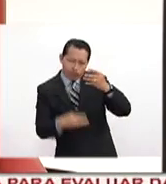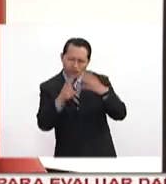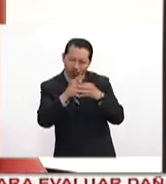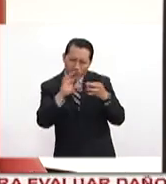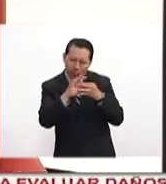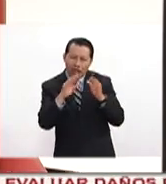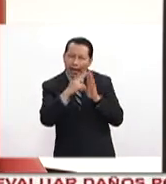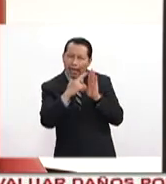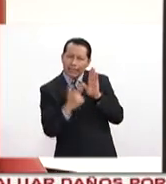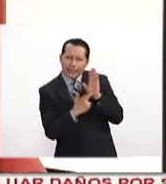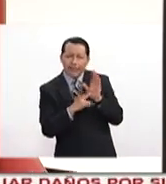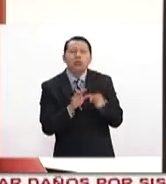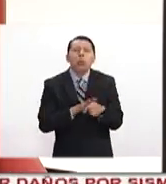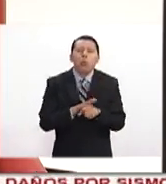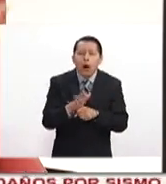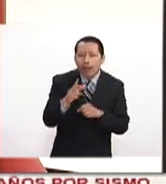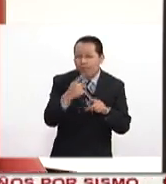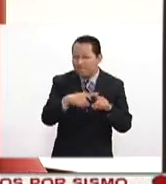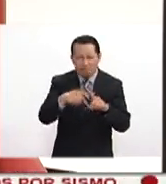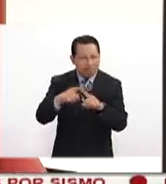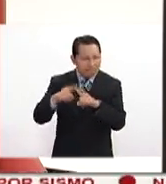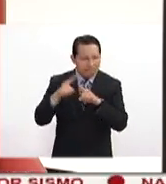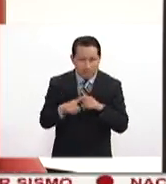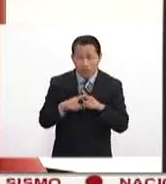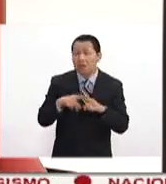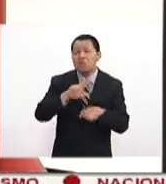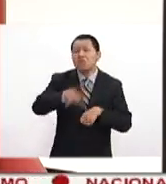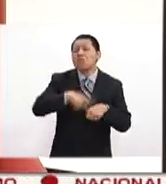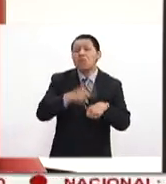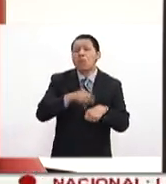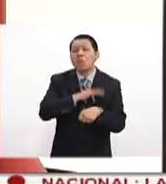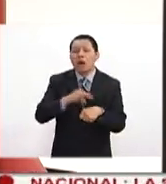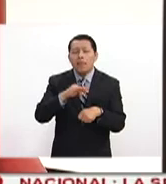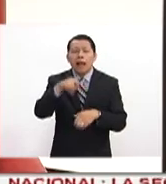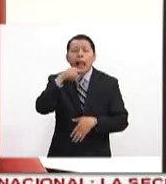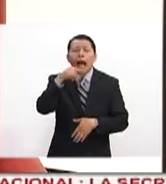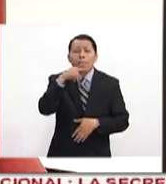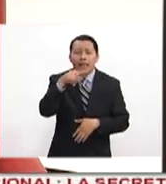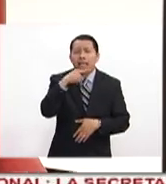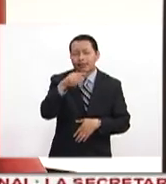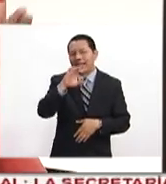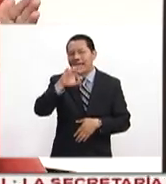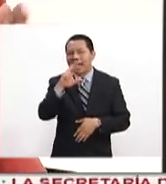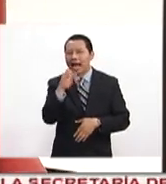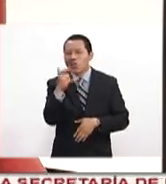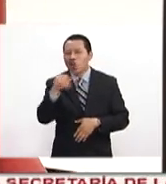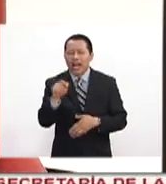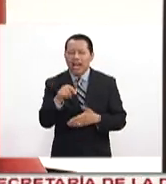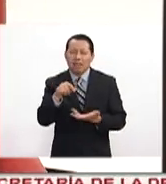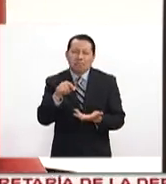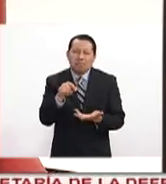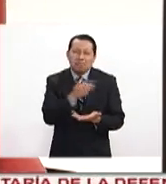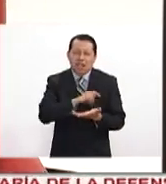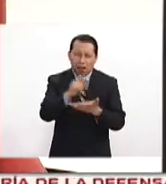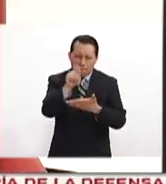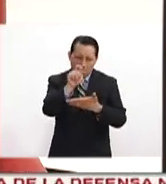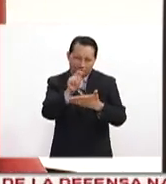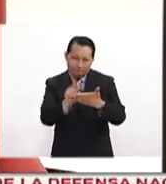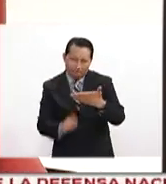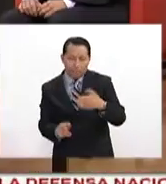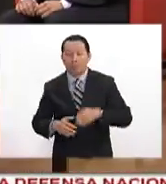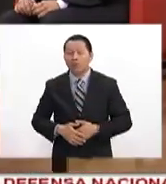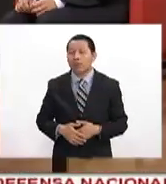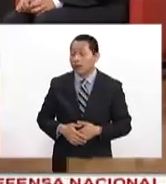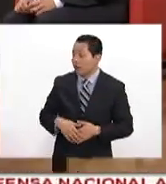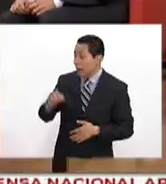las especificaciones, pero normalmente lo hacen con lápiz o con crayola, ¿no? Claro, es muy sencillo en una hoja tamaño carta. ¿Las